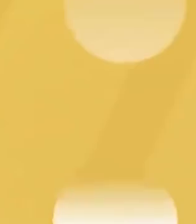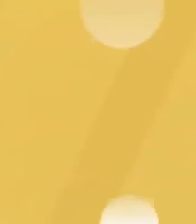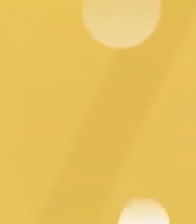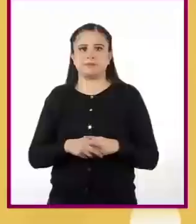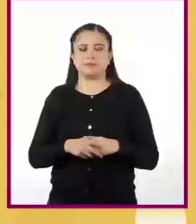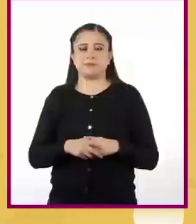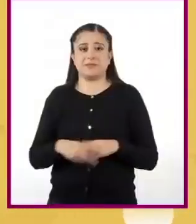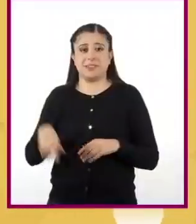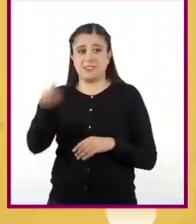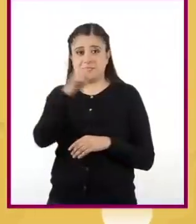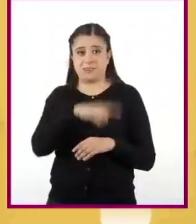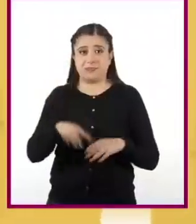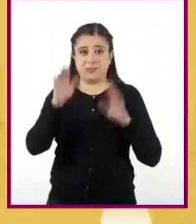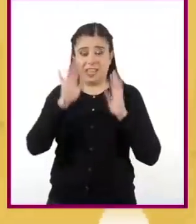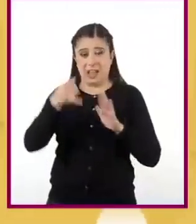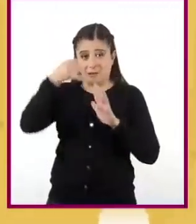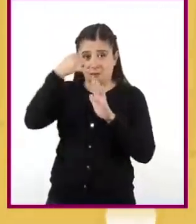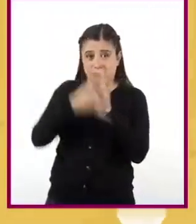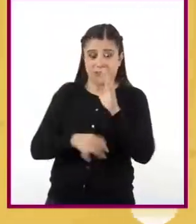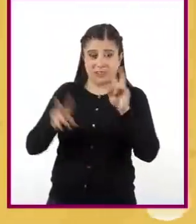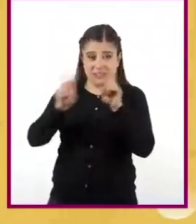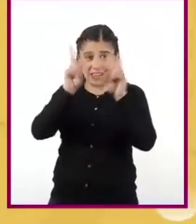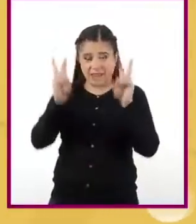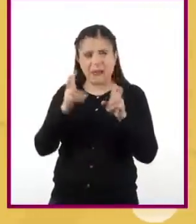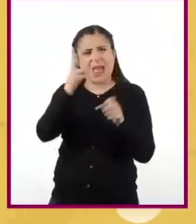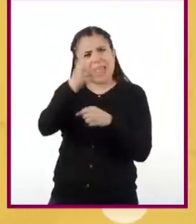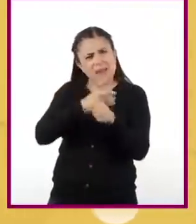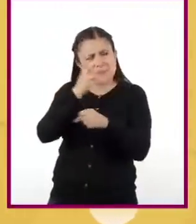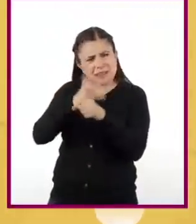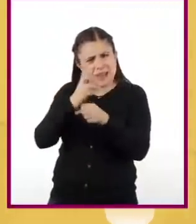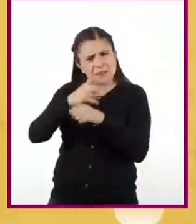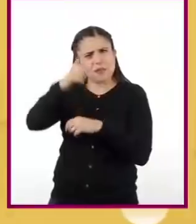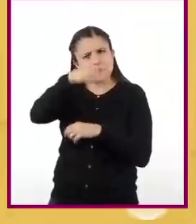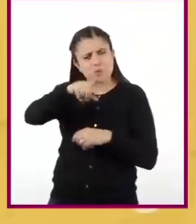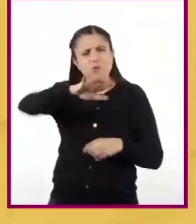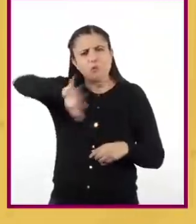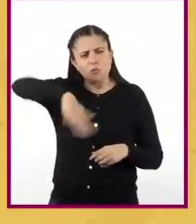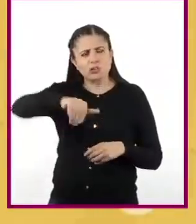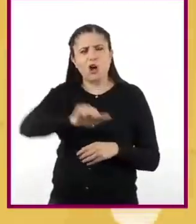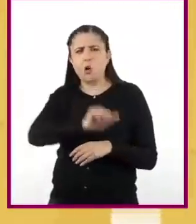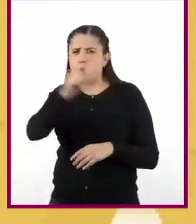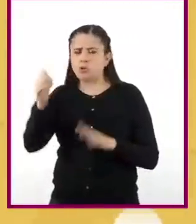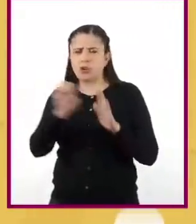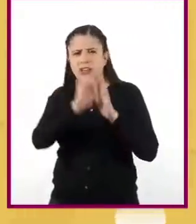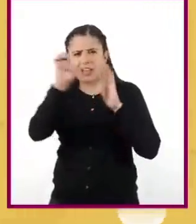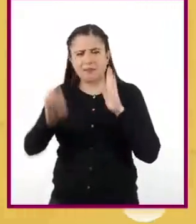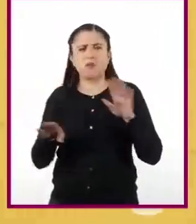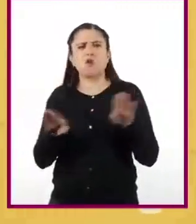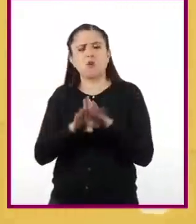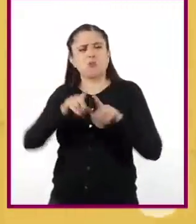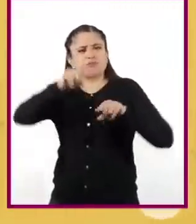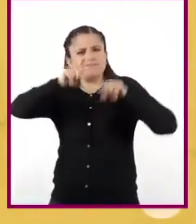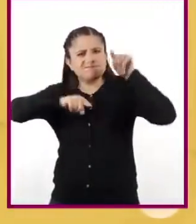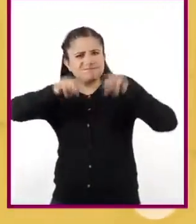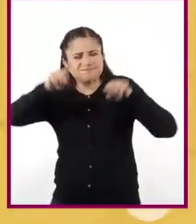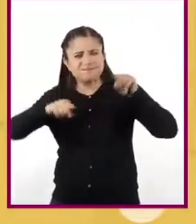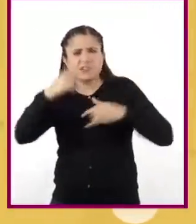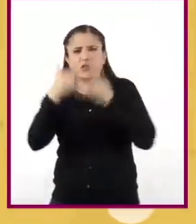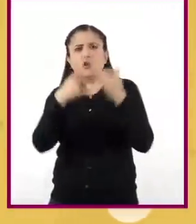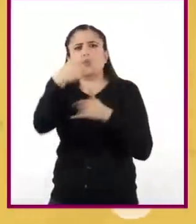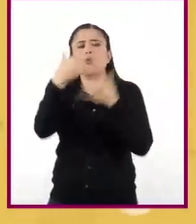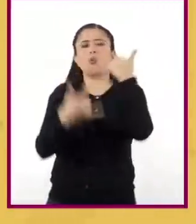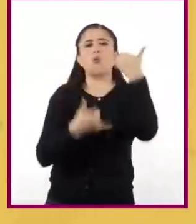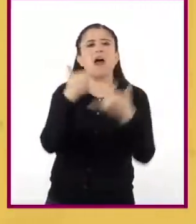Una vez que hemos profundizado en el tema, les invitamos a que busquen otros ejemplos como las estadísticas de los jugadores de su